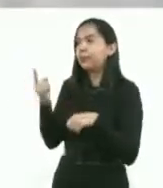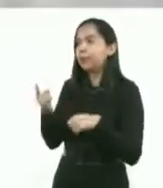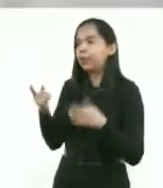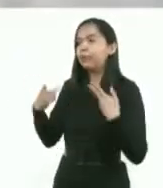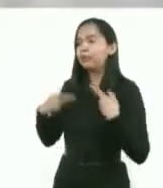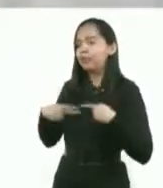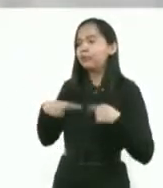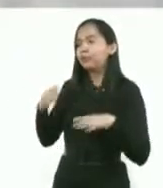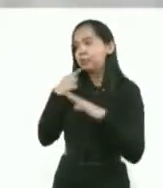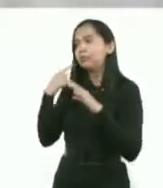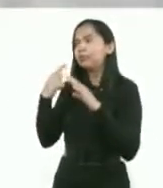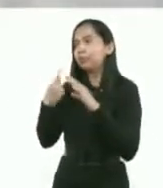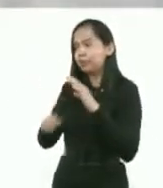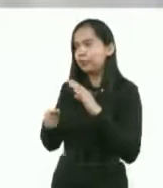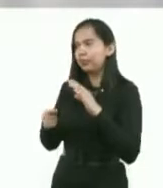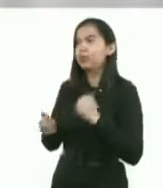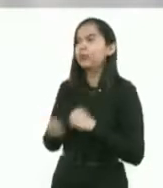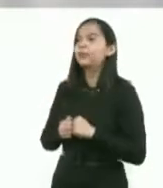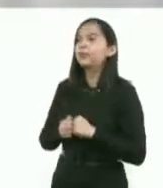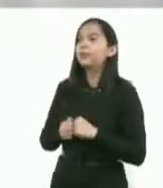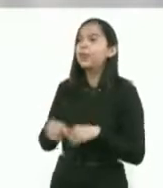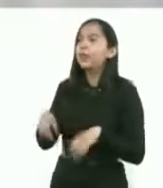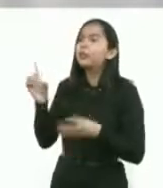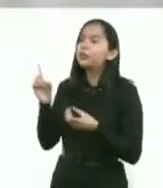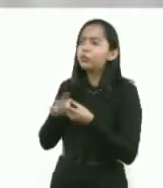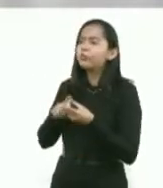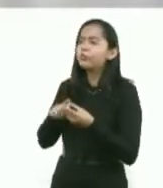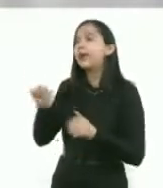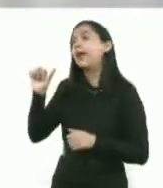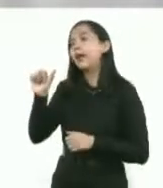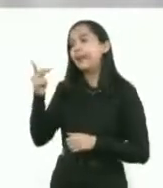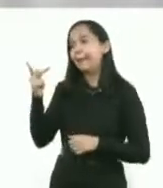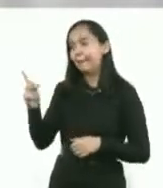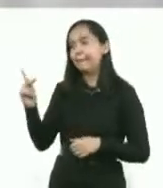mismas quejas. ¿Dónde se presentan? En la app de Litro por Litro.